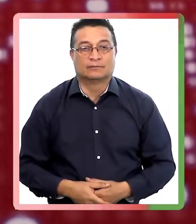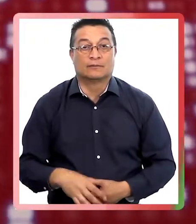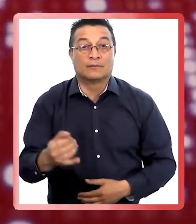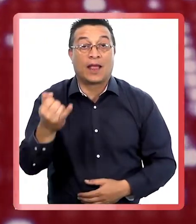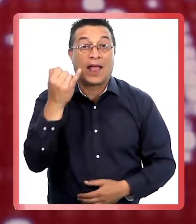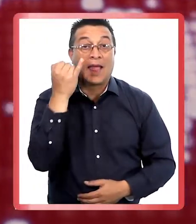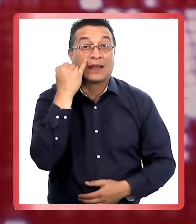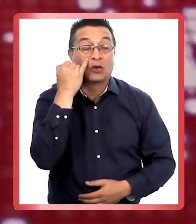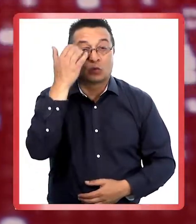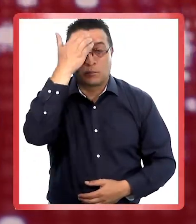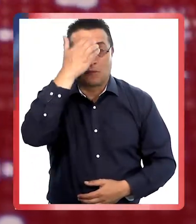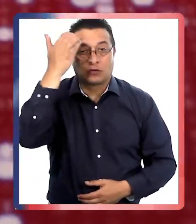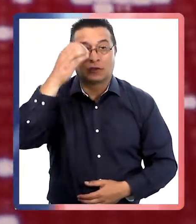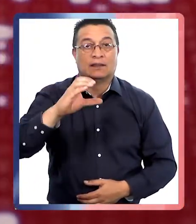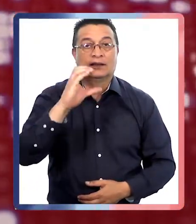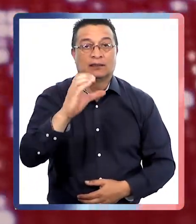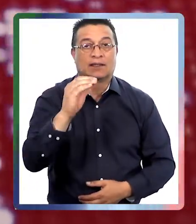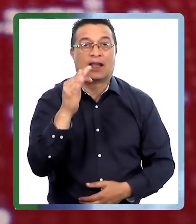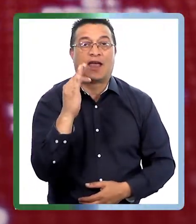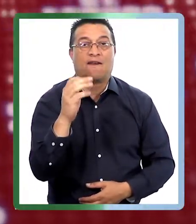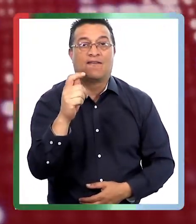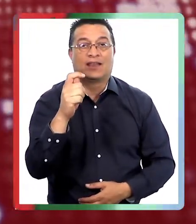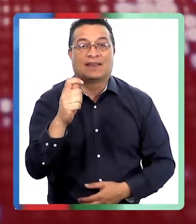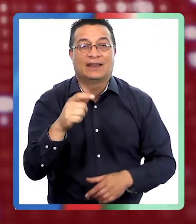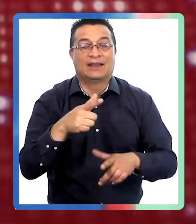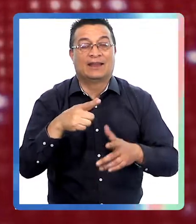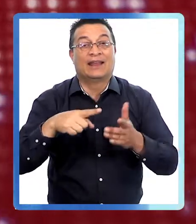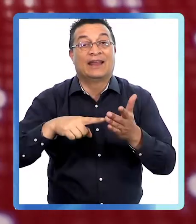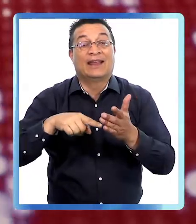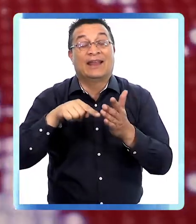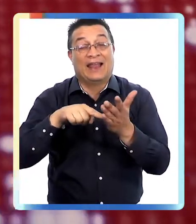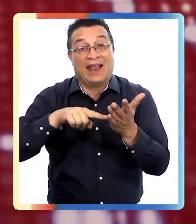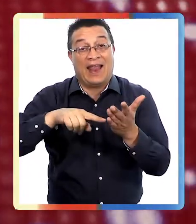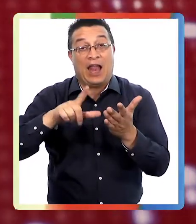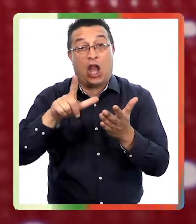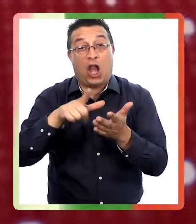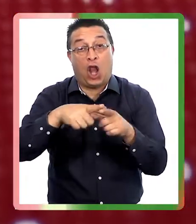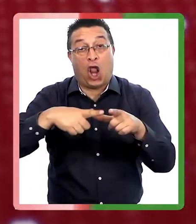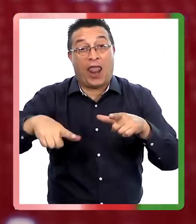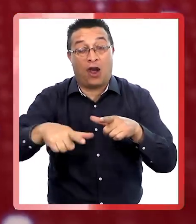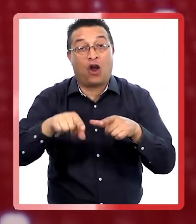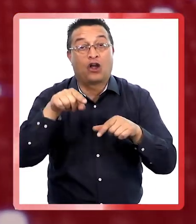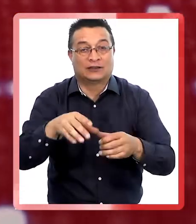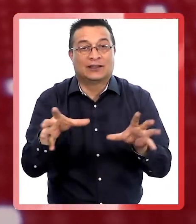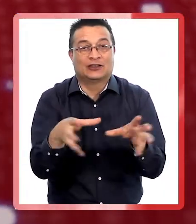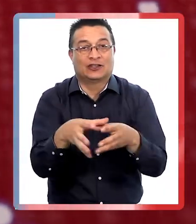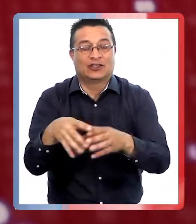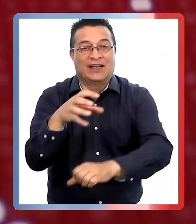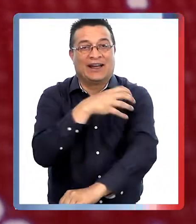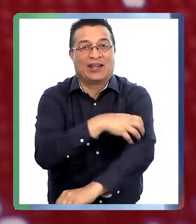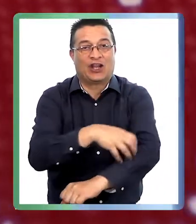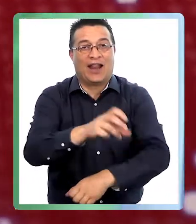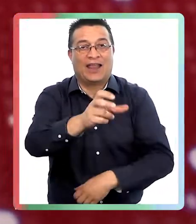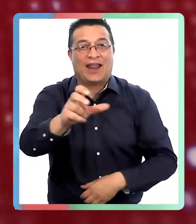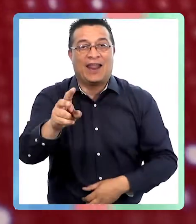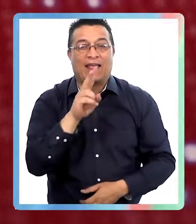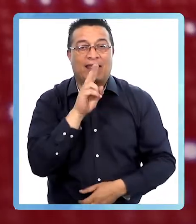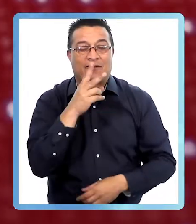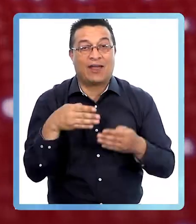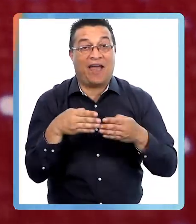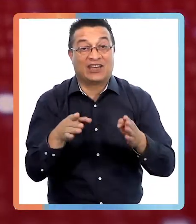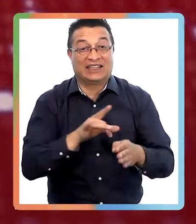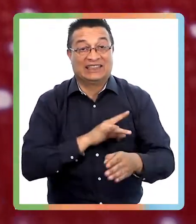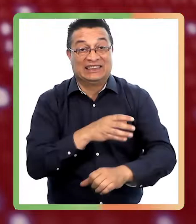Instituto Profesional y Centro de Formación Técnica Los Lagos. Asociación Regional de Canales de Televisión de Señal Abierta de